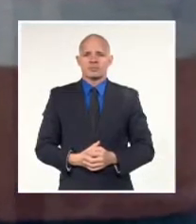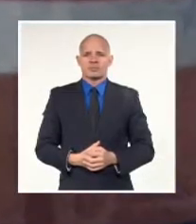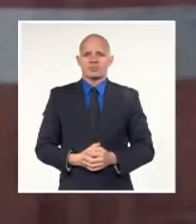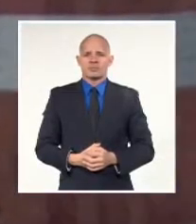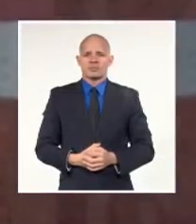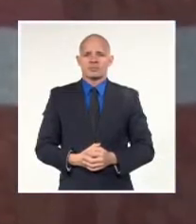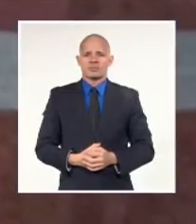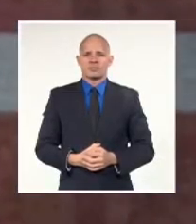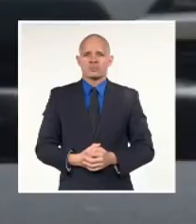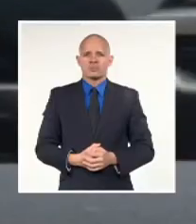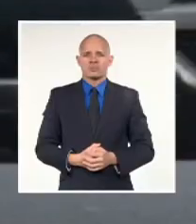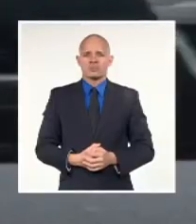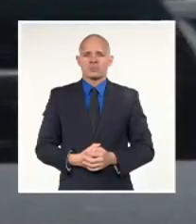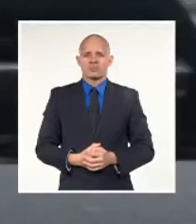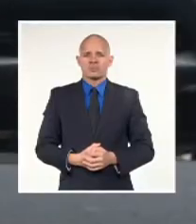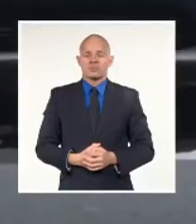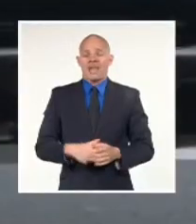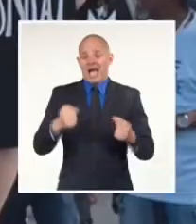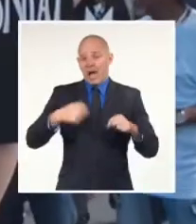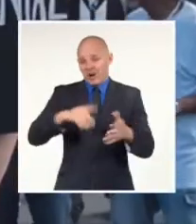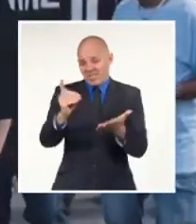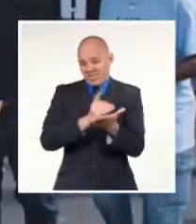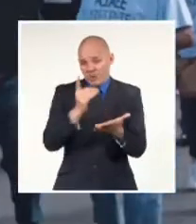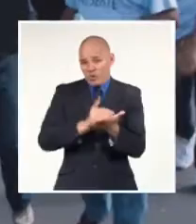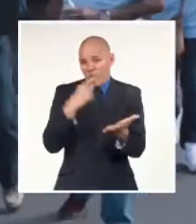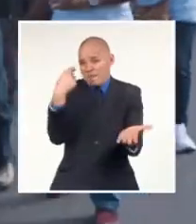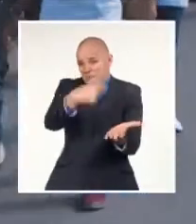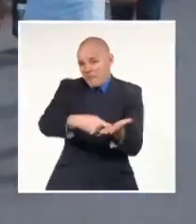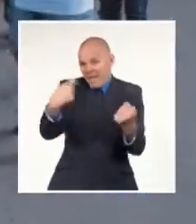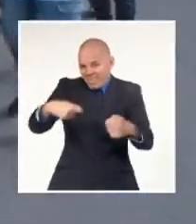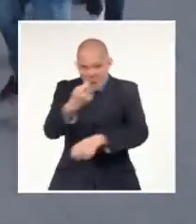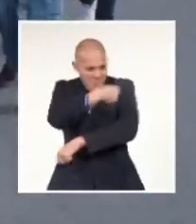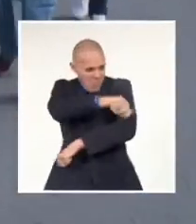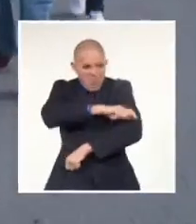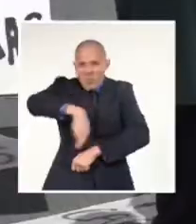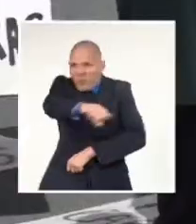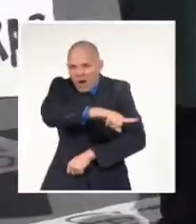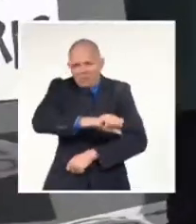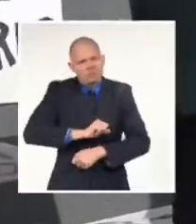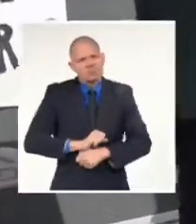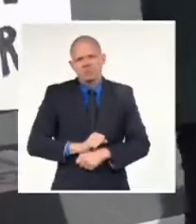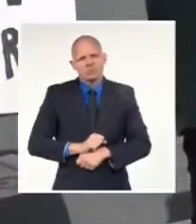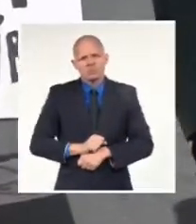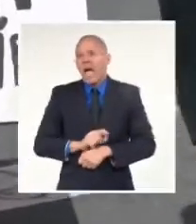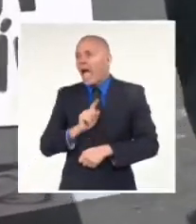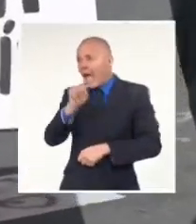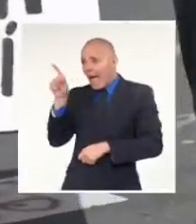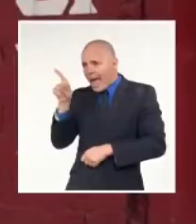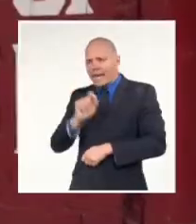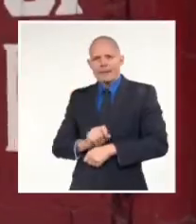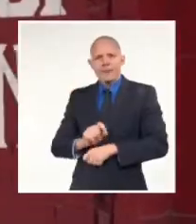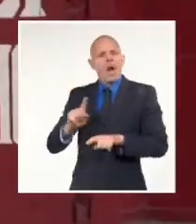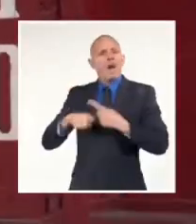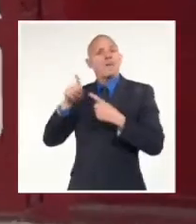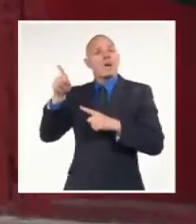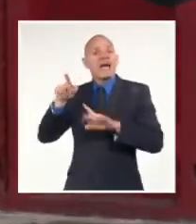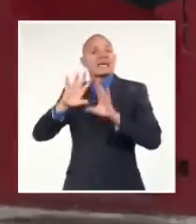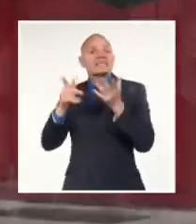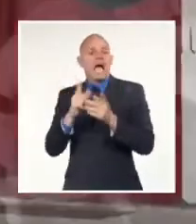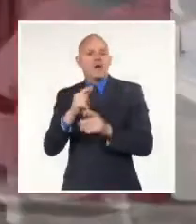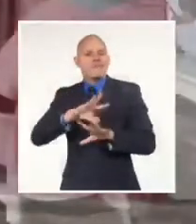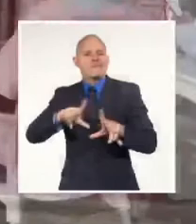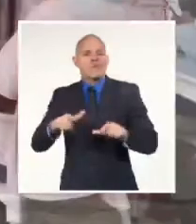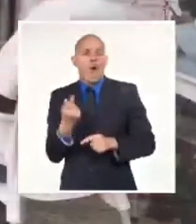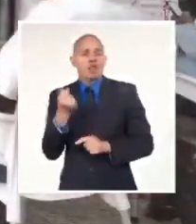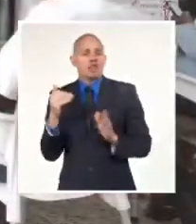Los que tienen que pagar esta deuda son ellos. Porque ellos han llevado miles y miles y miles y miles de millones de Puerto Rico. Ellos no están aquí porque